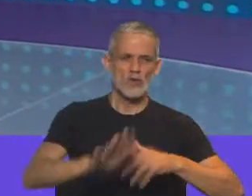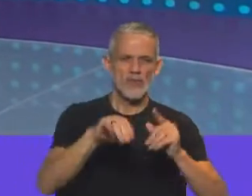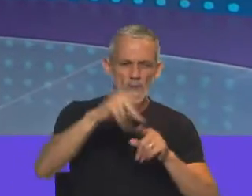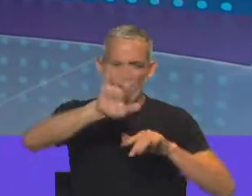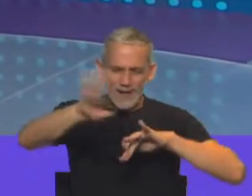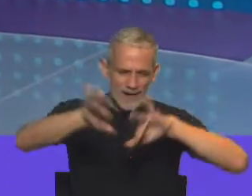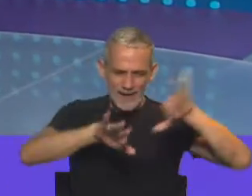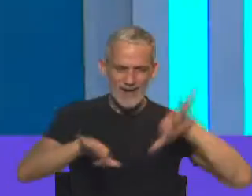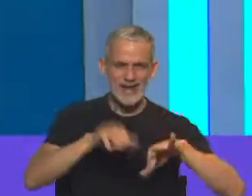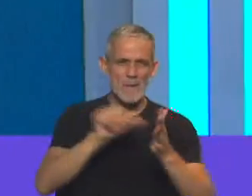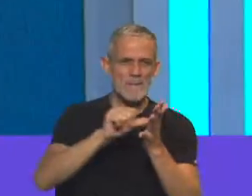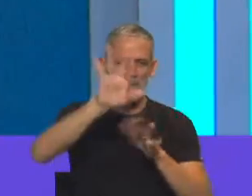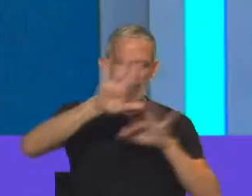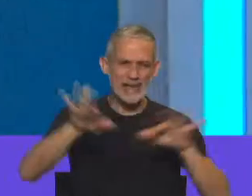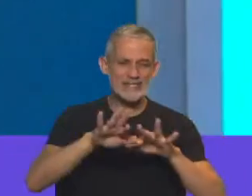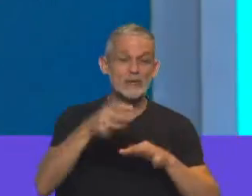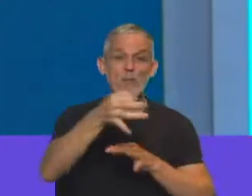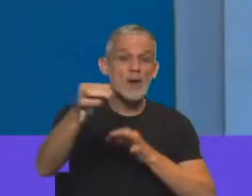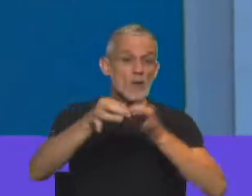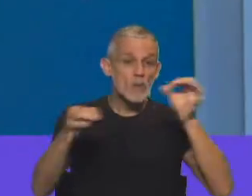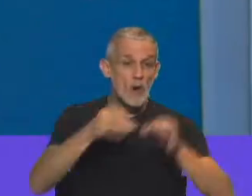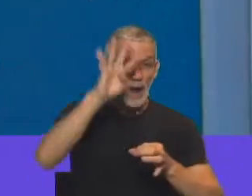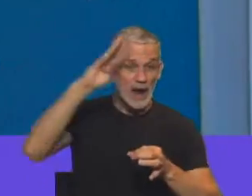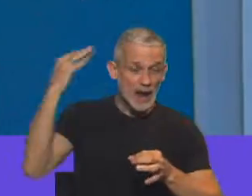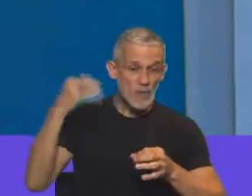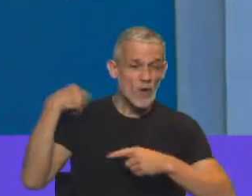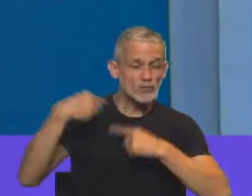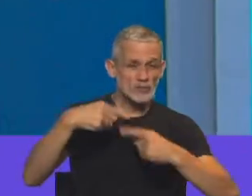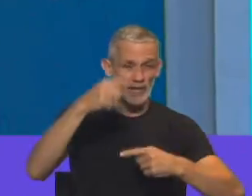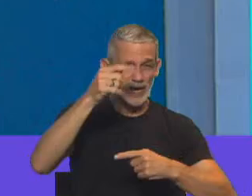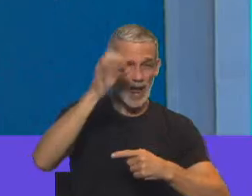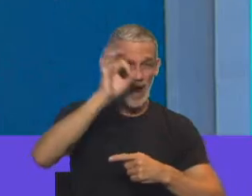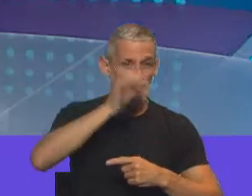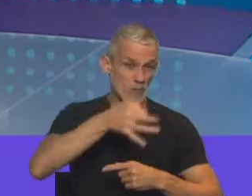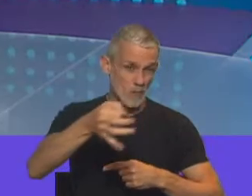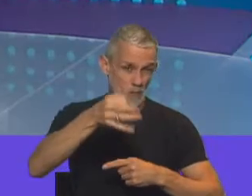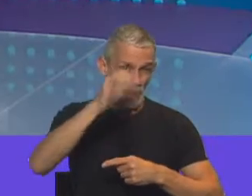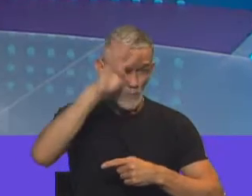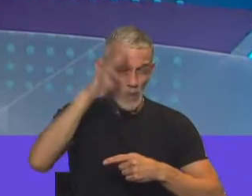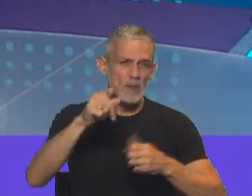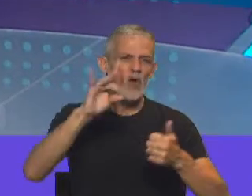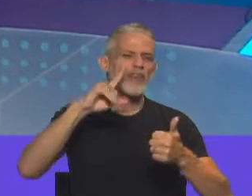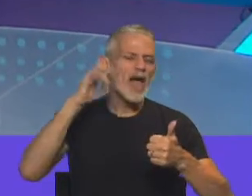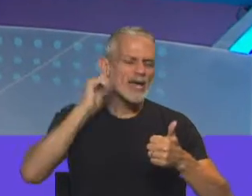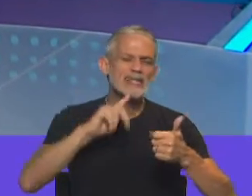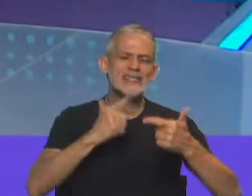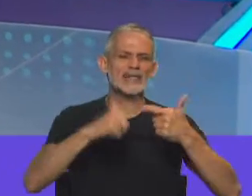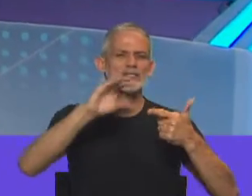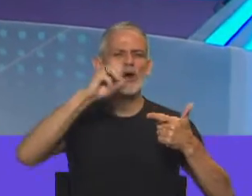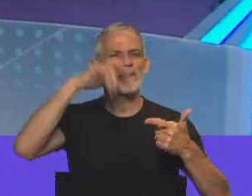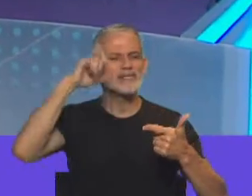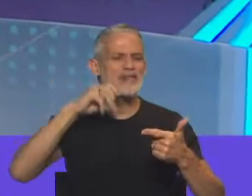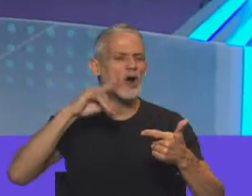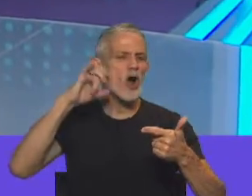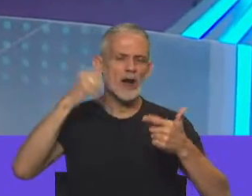algunos de los tantos pueblos originarios algunos de los tantos pueblos originarios diaguita comechingones huarte